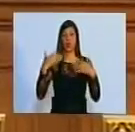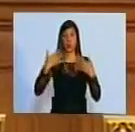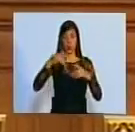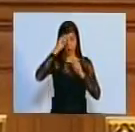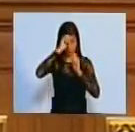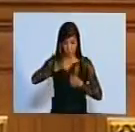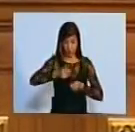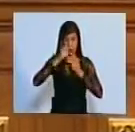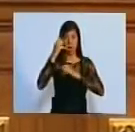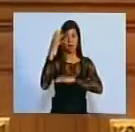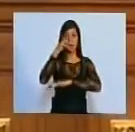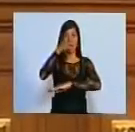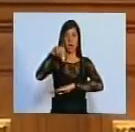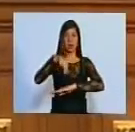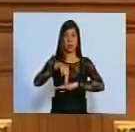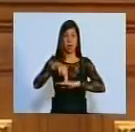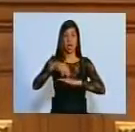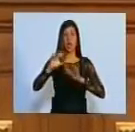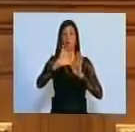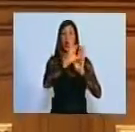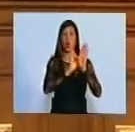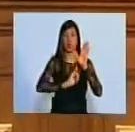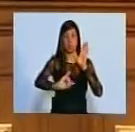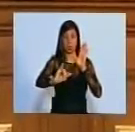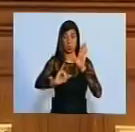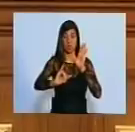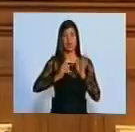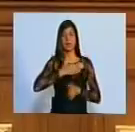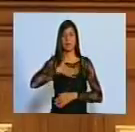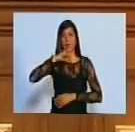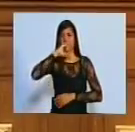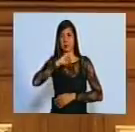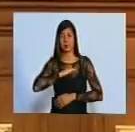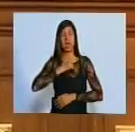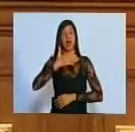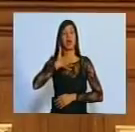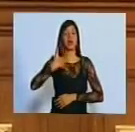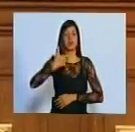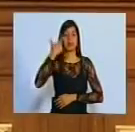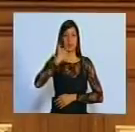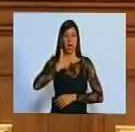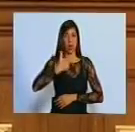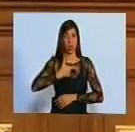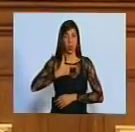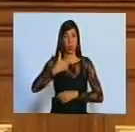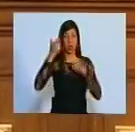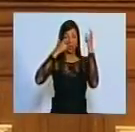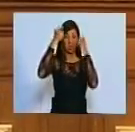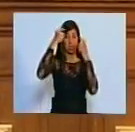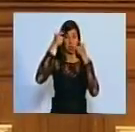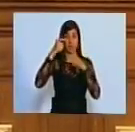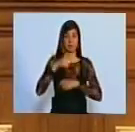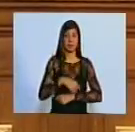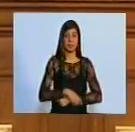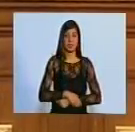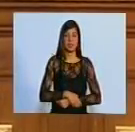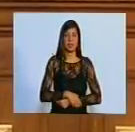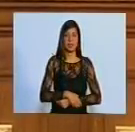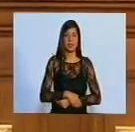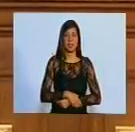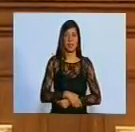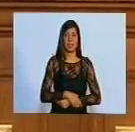magna Asamblea Nacional Constituyente. Además, un anhelo, estoy convencido, de nuestro comandante Hugo Chávez. Yo voy a